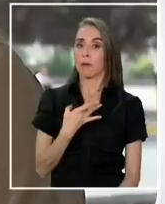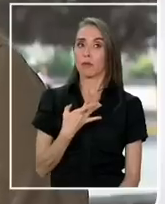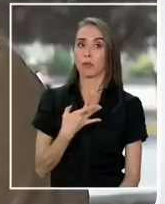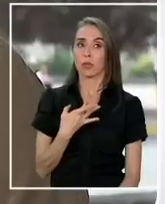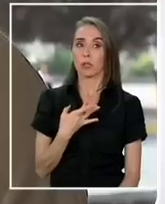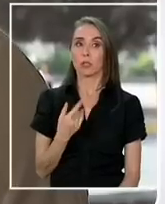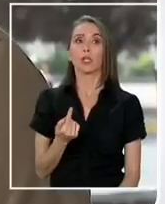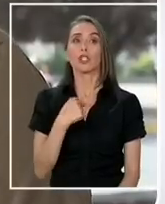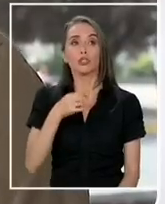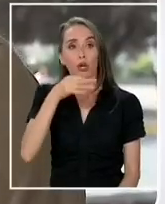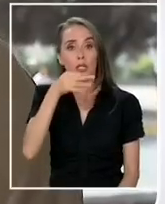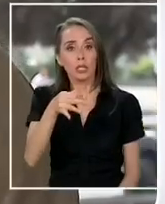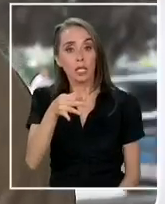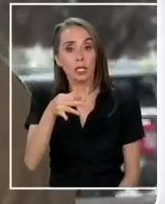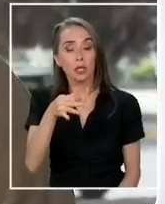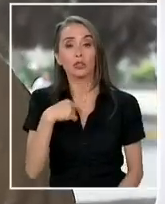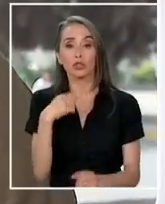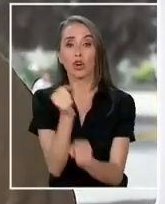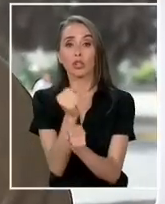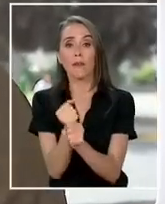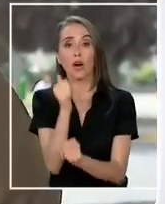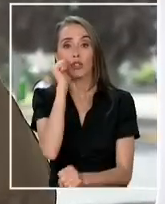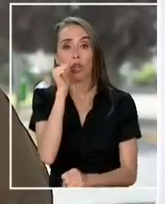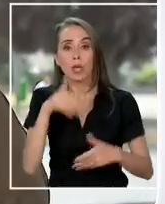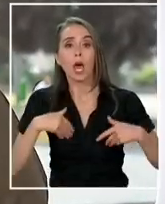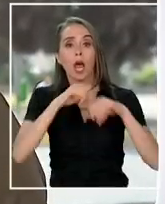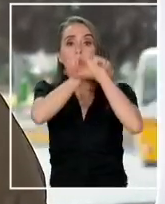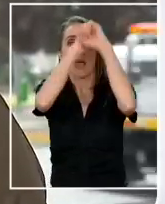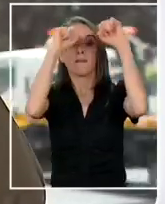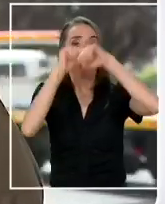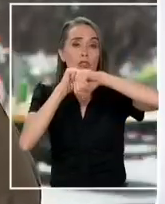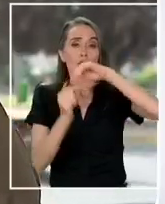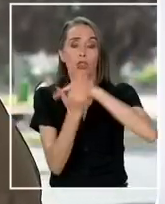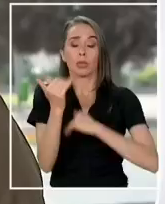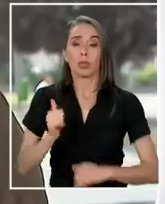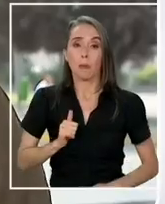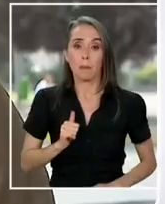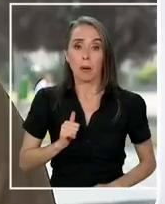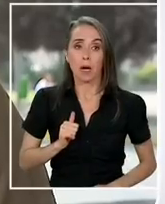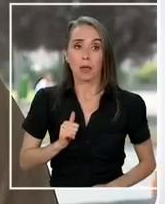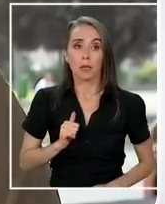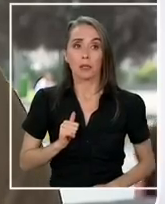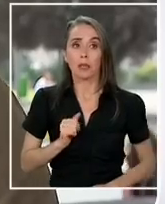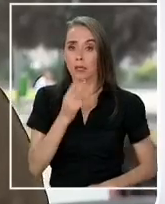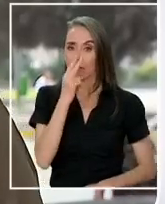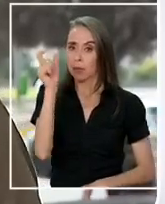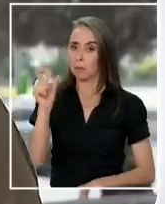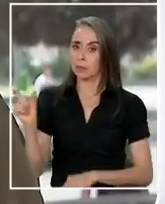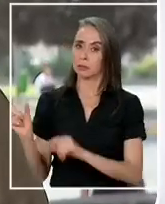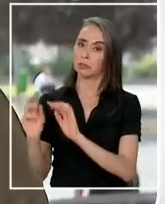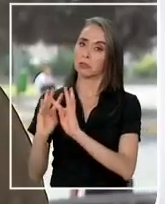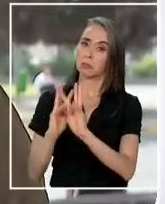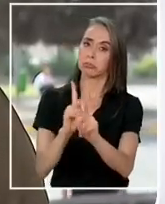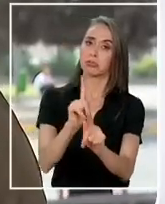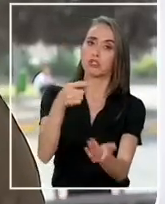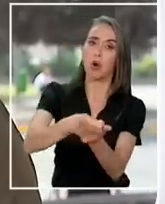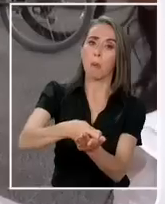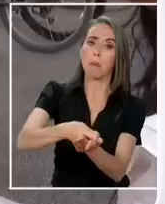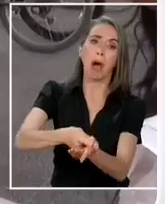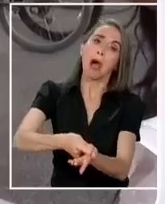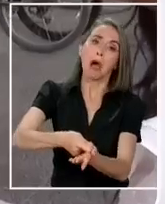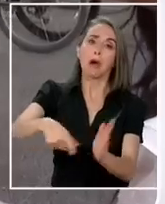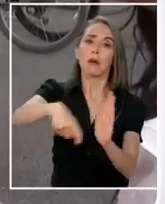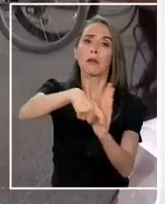como digo trabajo todos los días me levanto todos los días temprano y ver que la gente no no paga es como bien